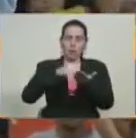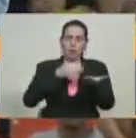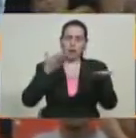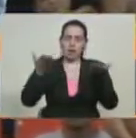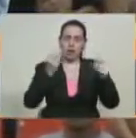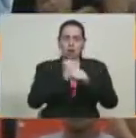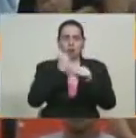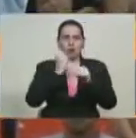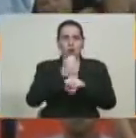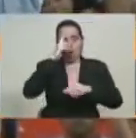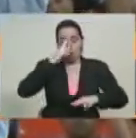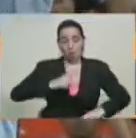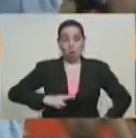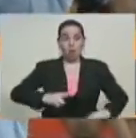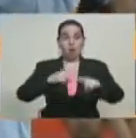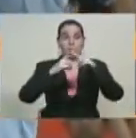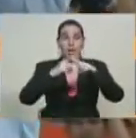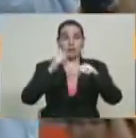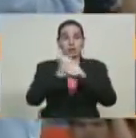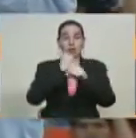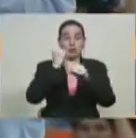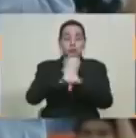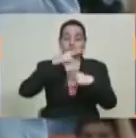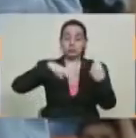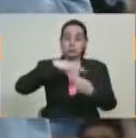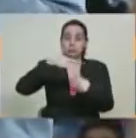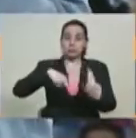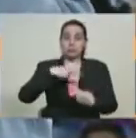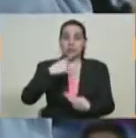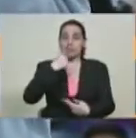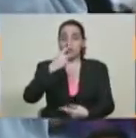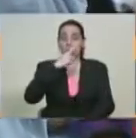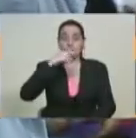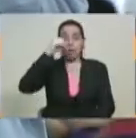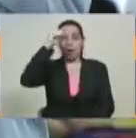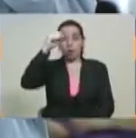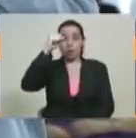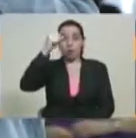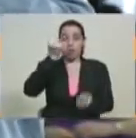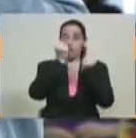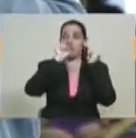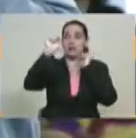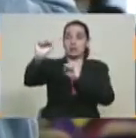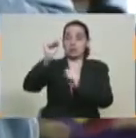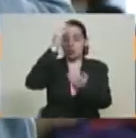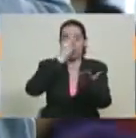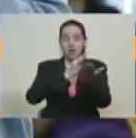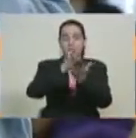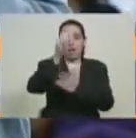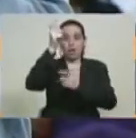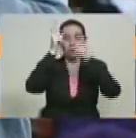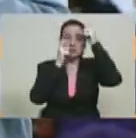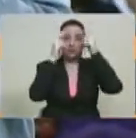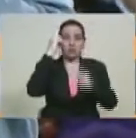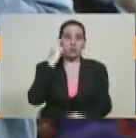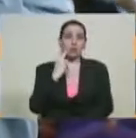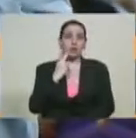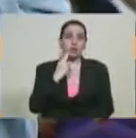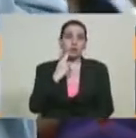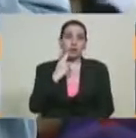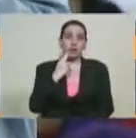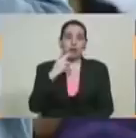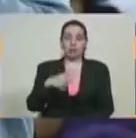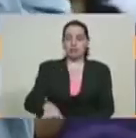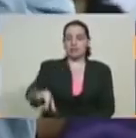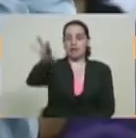honesto revolucionario llamado Nicolás Maduro, defensor del legado de Hugo Chávez y de Simón Bolívar, va a ser